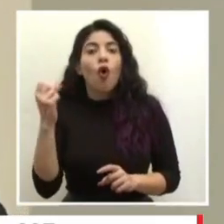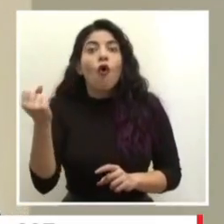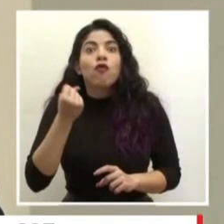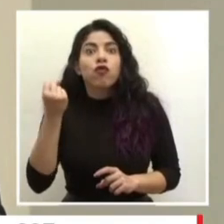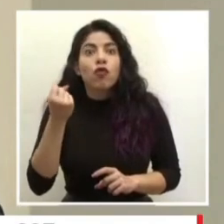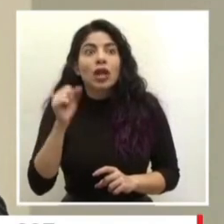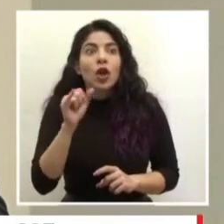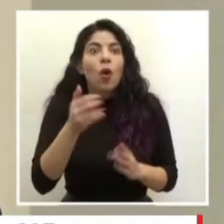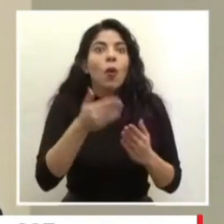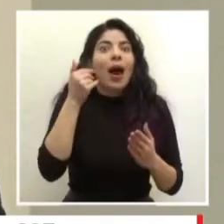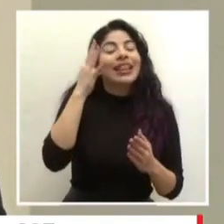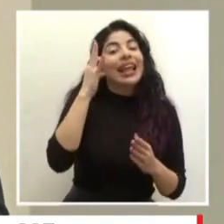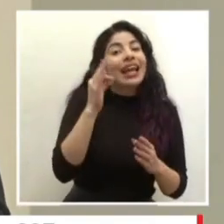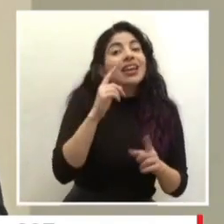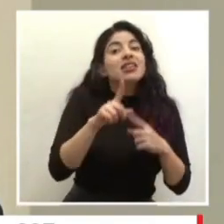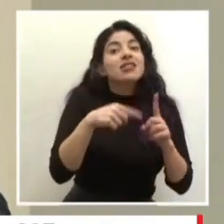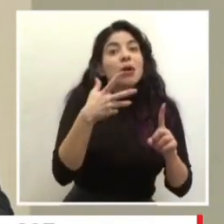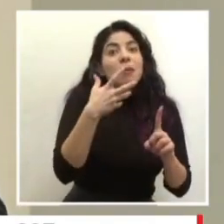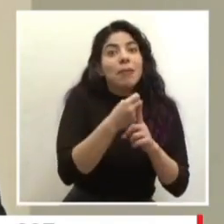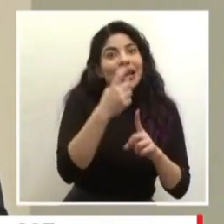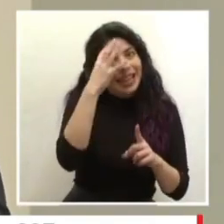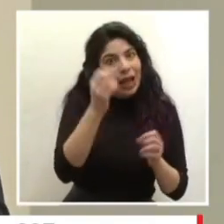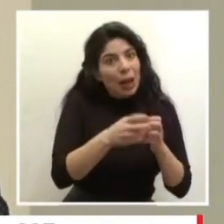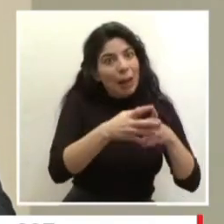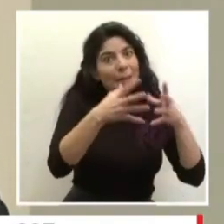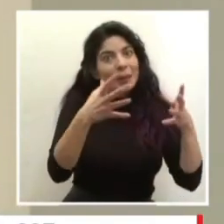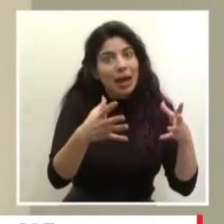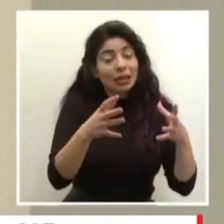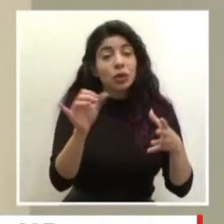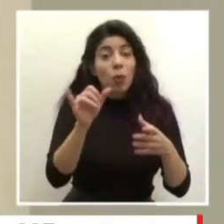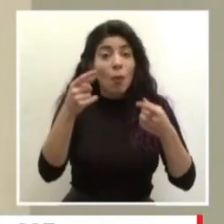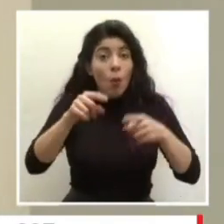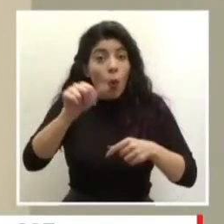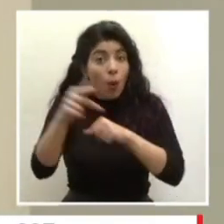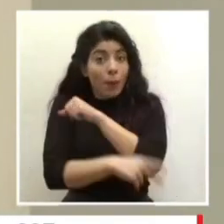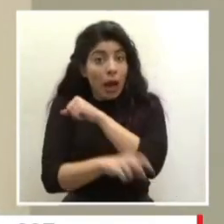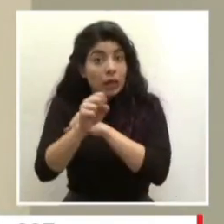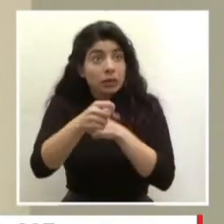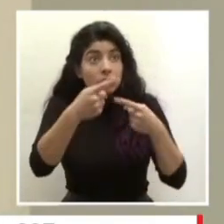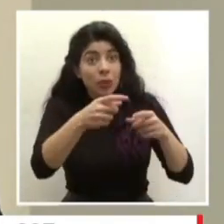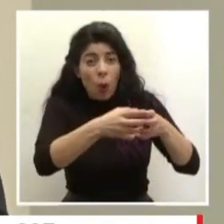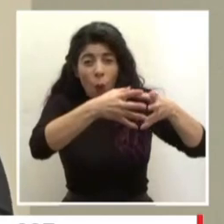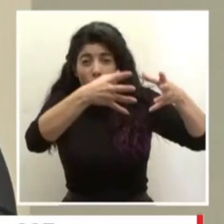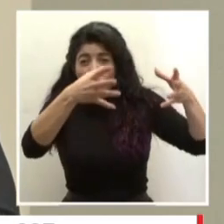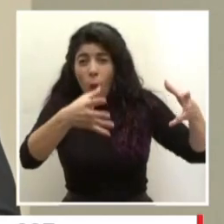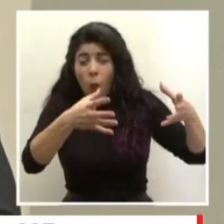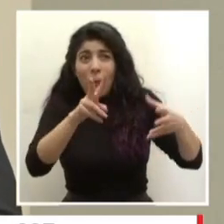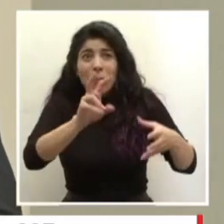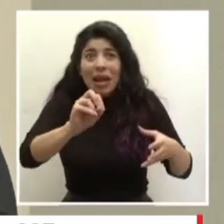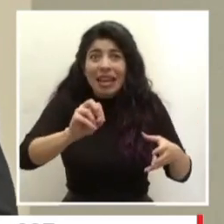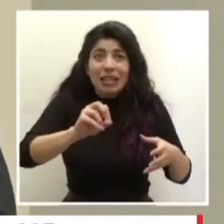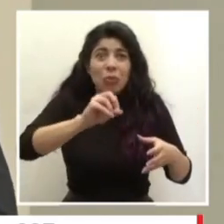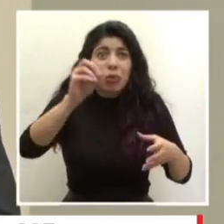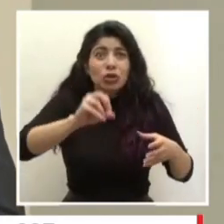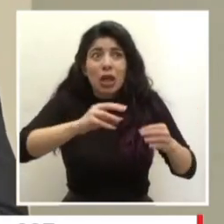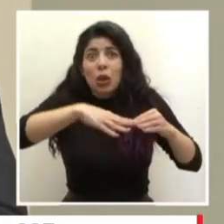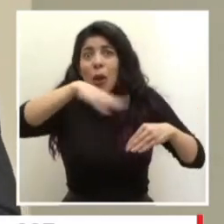momento dije que esperábamos pudiera llegar, como pasó en otros países, a cifras del orden del 20%